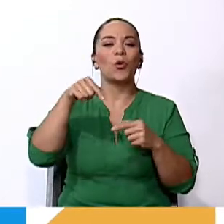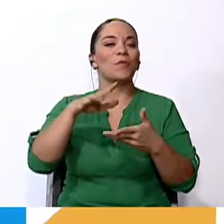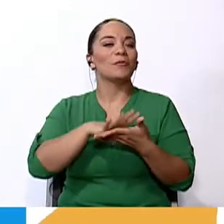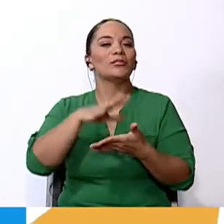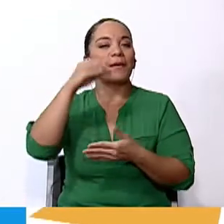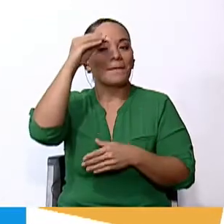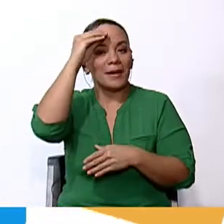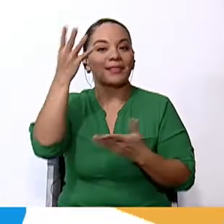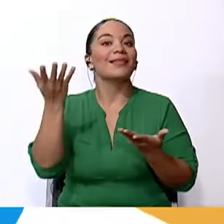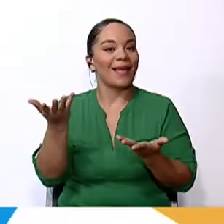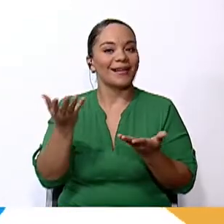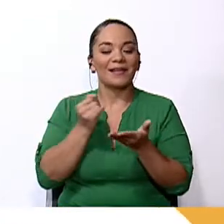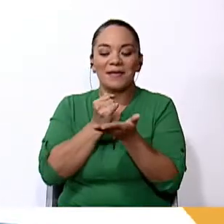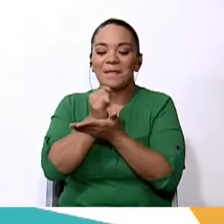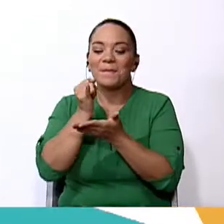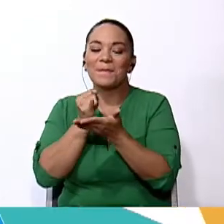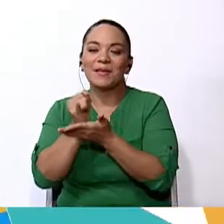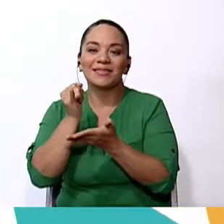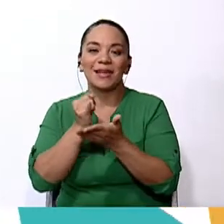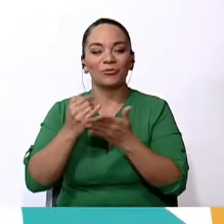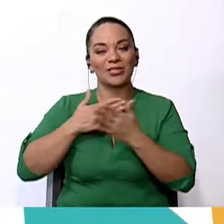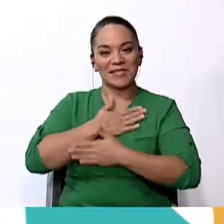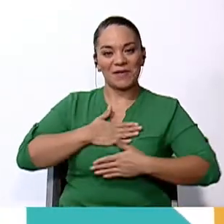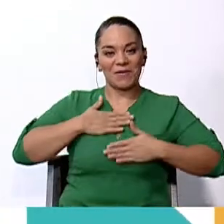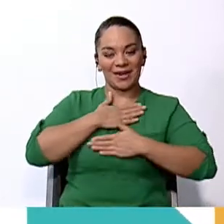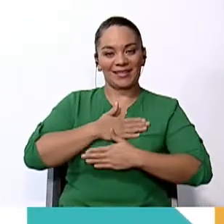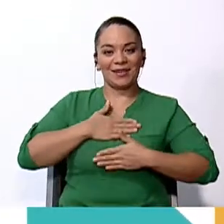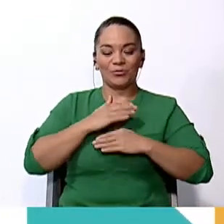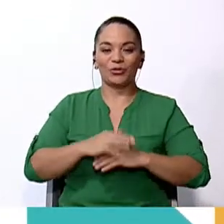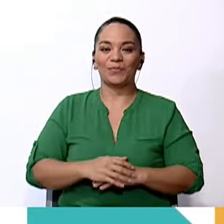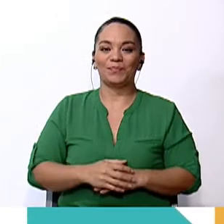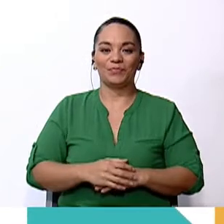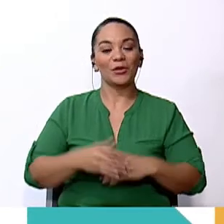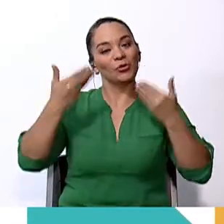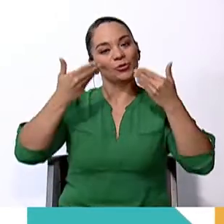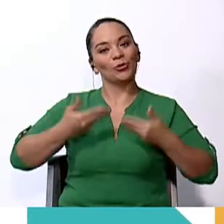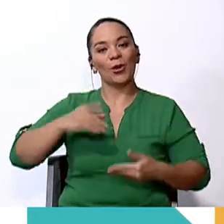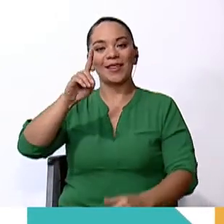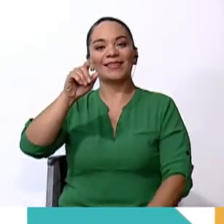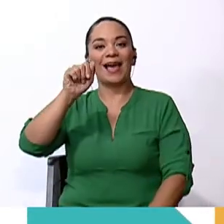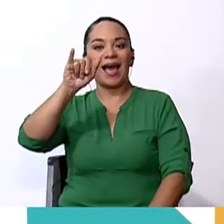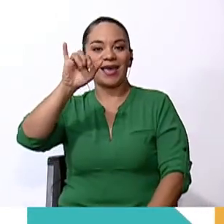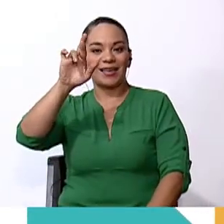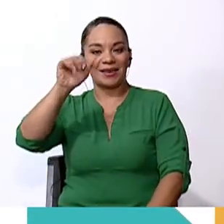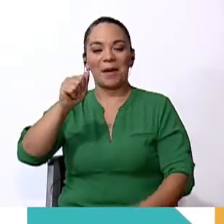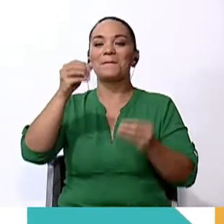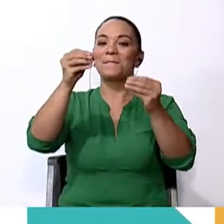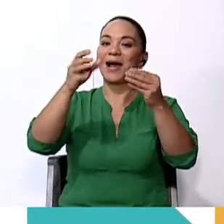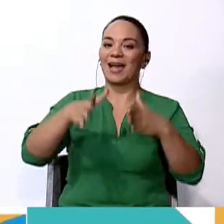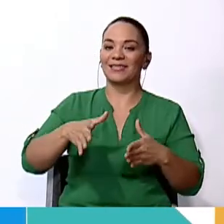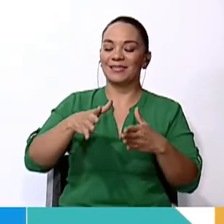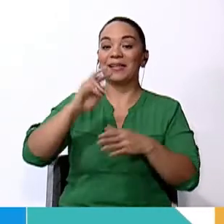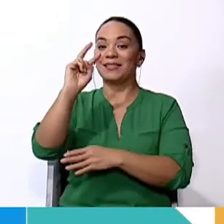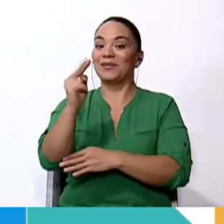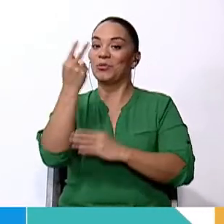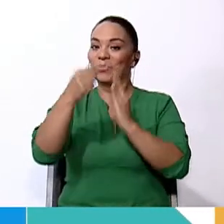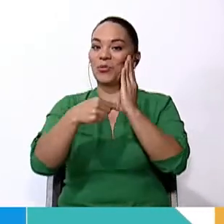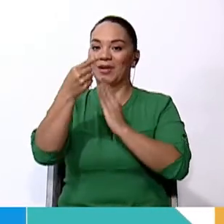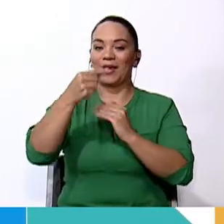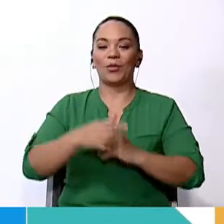aprender mientras exploramos y nos divertimos. Les habla Daira Blanco Vindas, su maestra de segundo